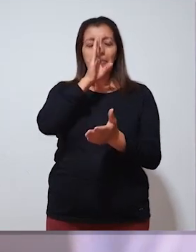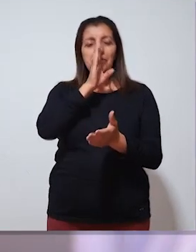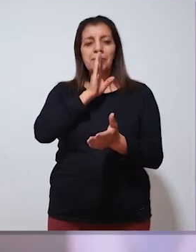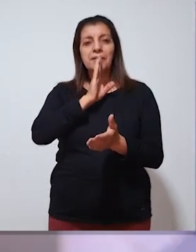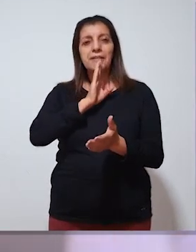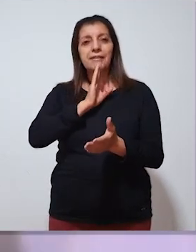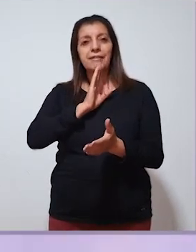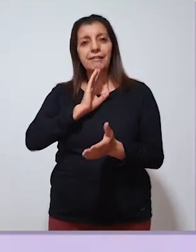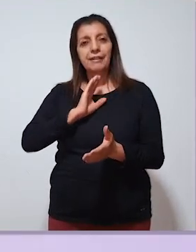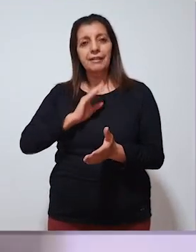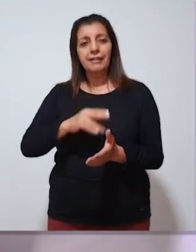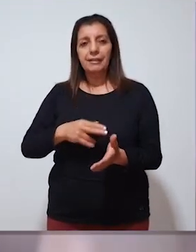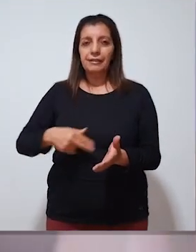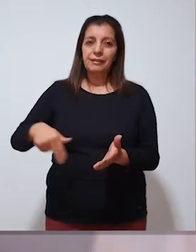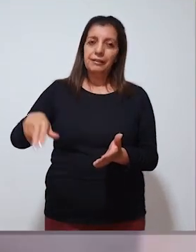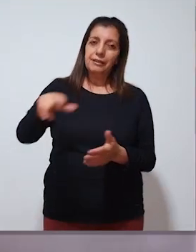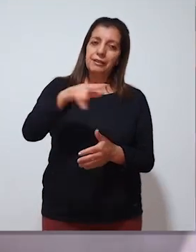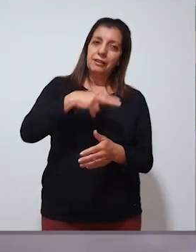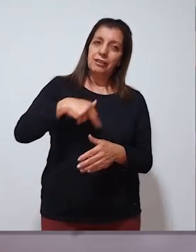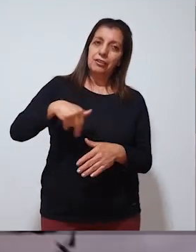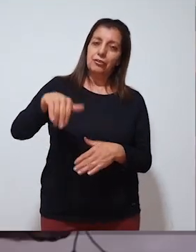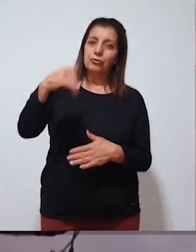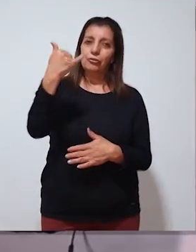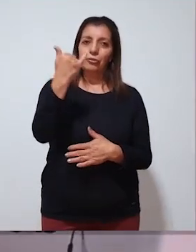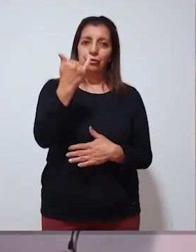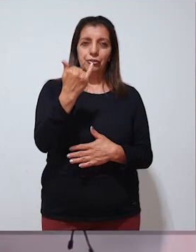ten piedad de